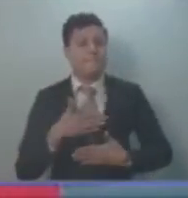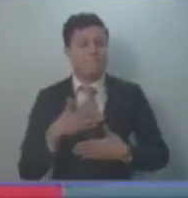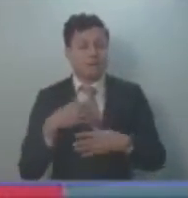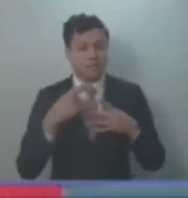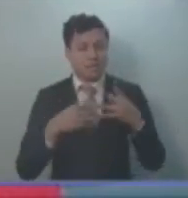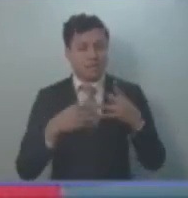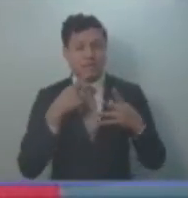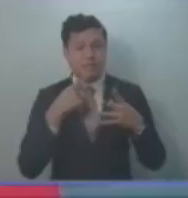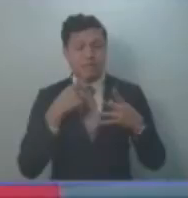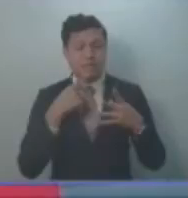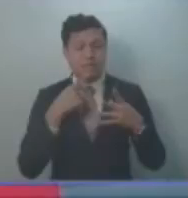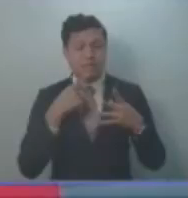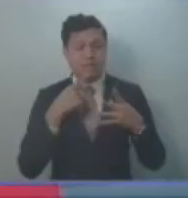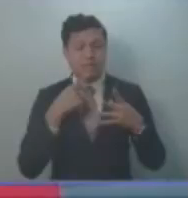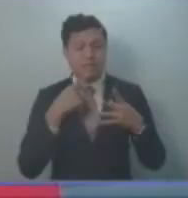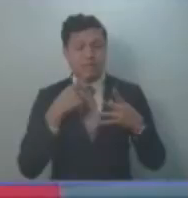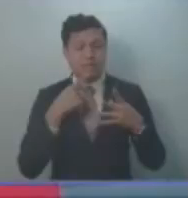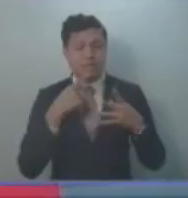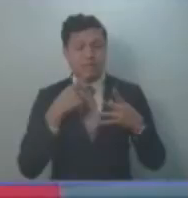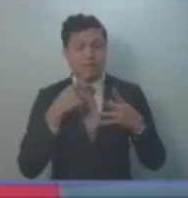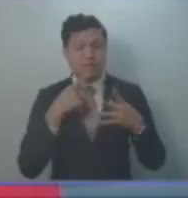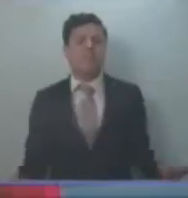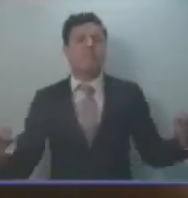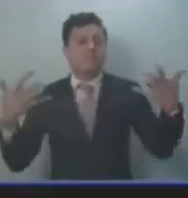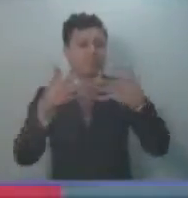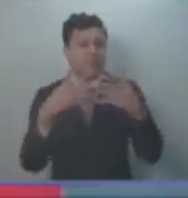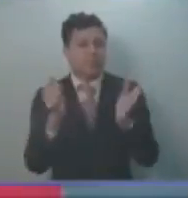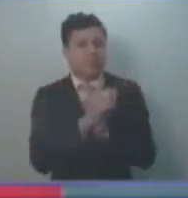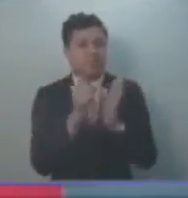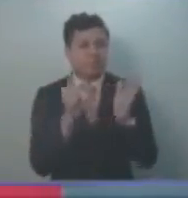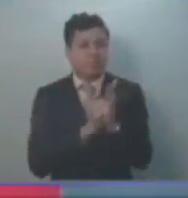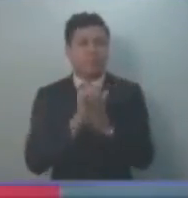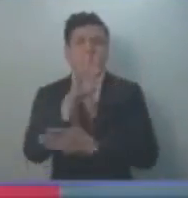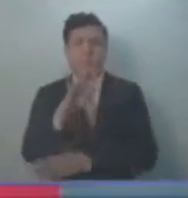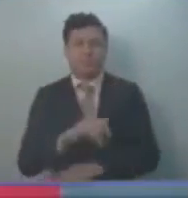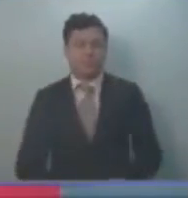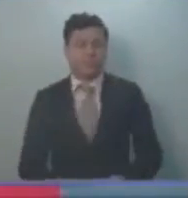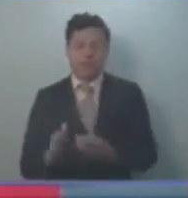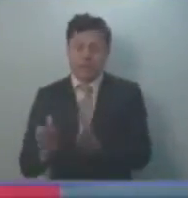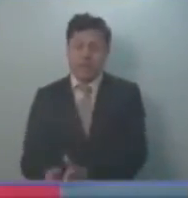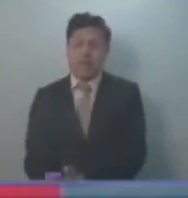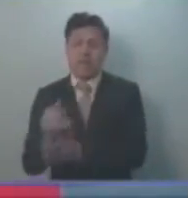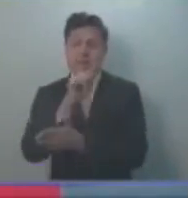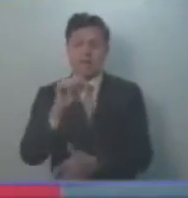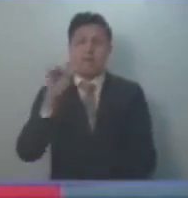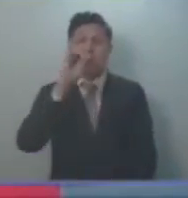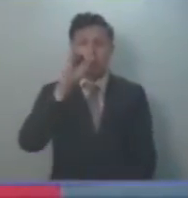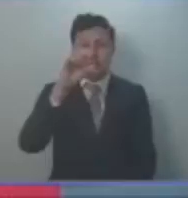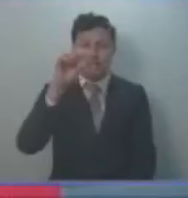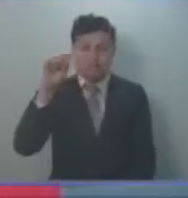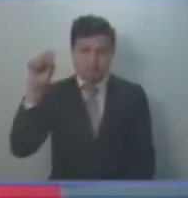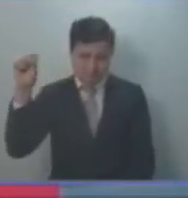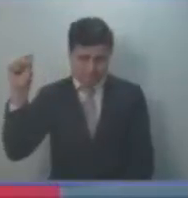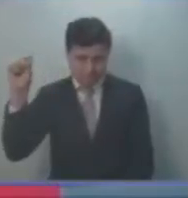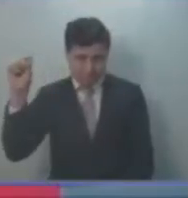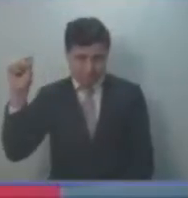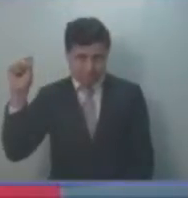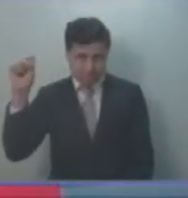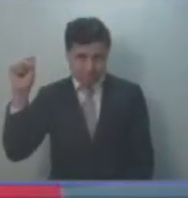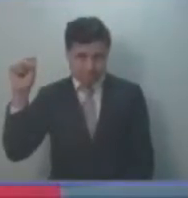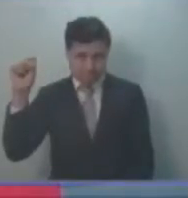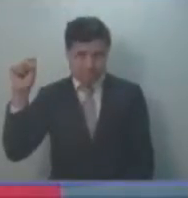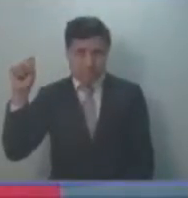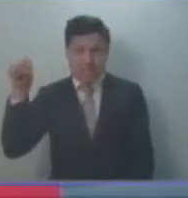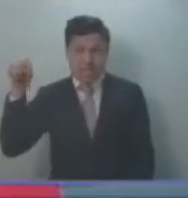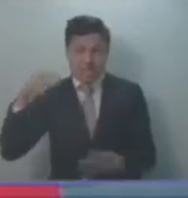transitoria, adecuación de normativa. Artículo 4. El Instituto Salvadoreño del Seguro Social, para la aplicación de